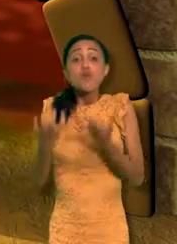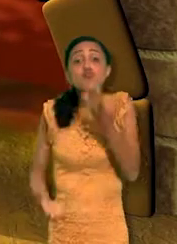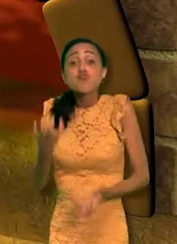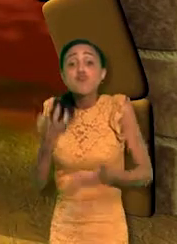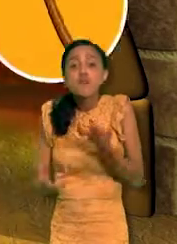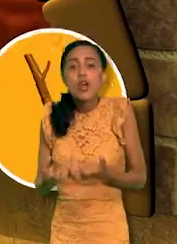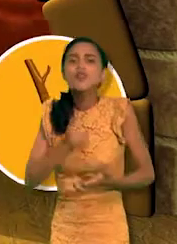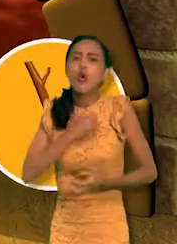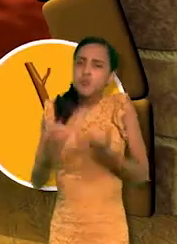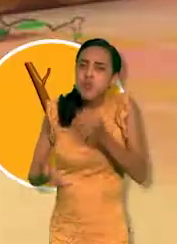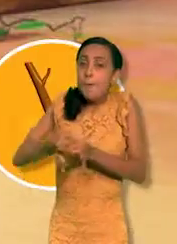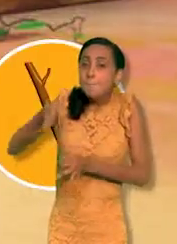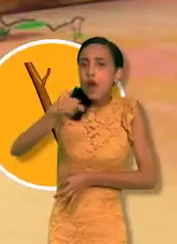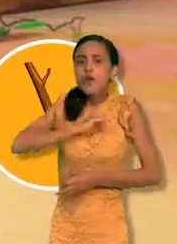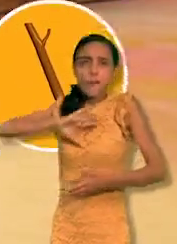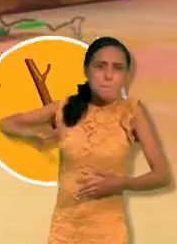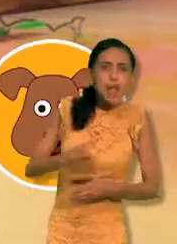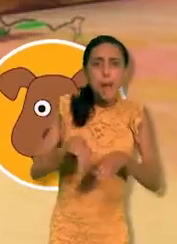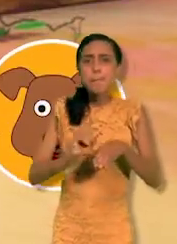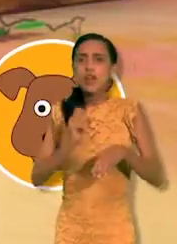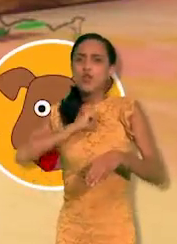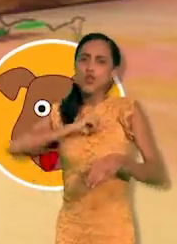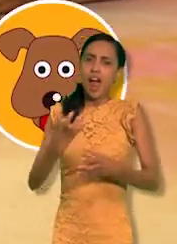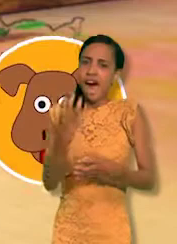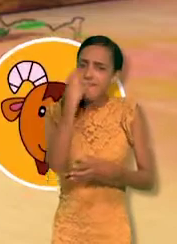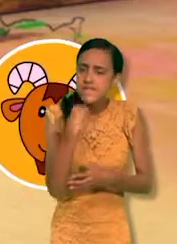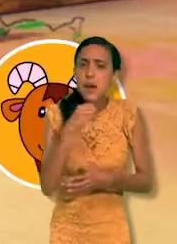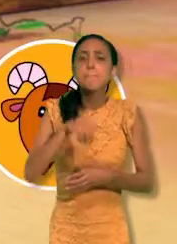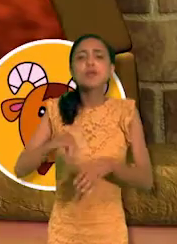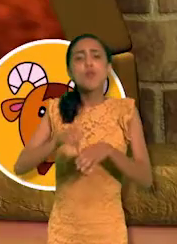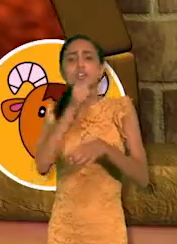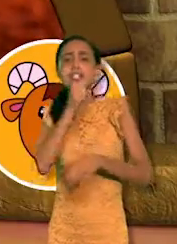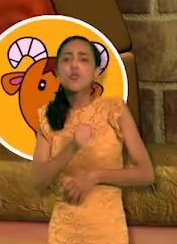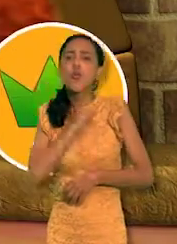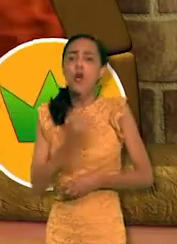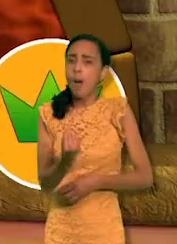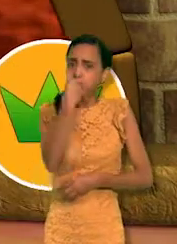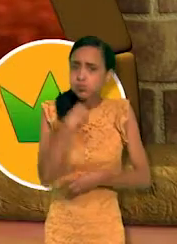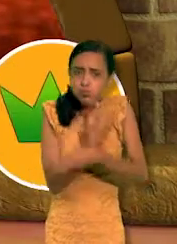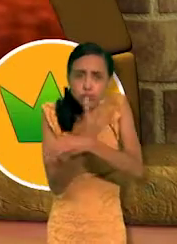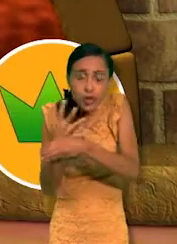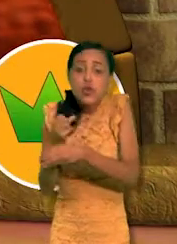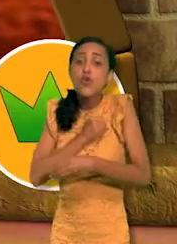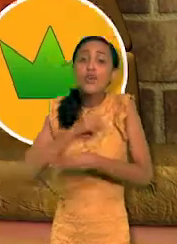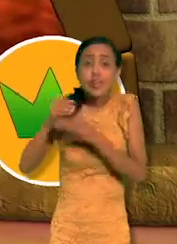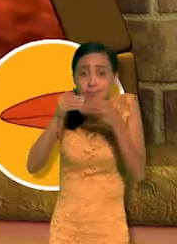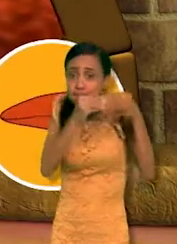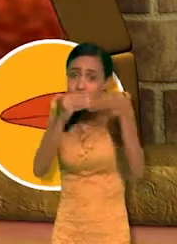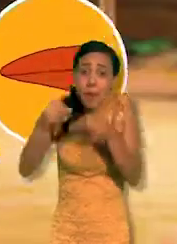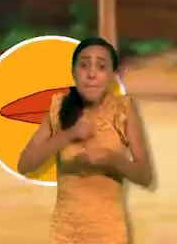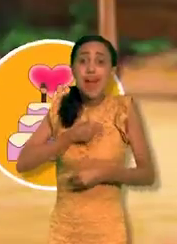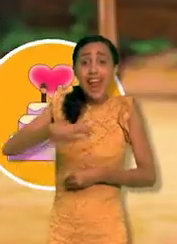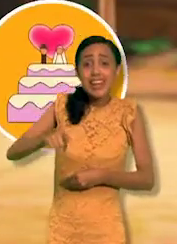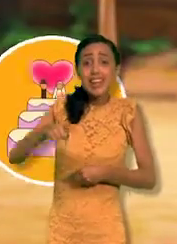¡Fuego! ¡Quema al palo! ¡Que no quiere pegarle al perro! ¡Que no quiere morder al chivo! ¡Que no quiere comerse la hierba! ¡Que no quiere limpiarme el